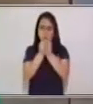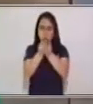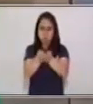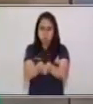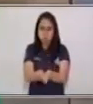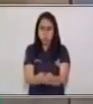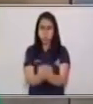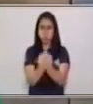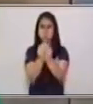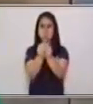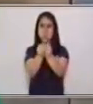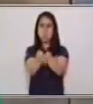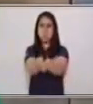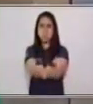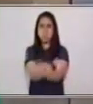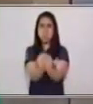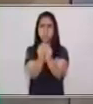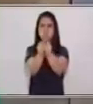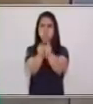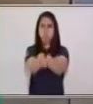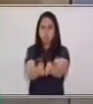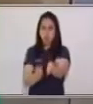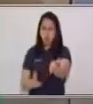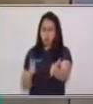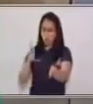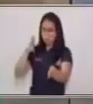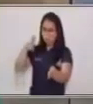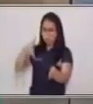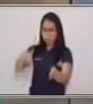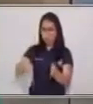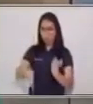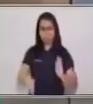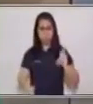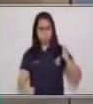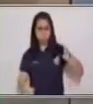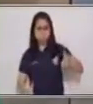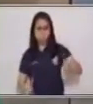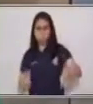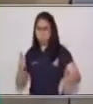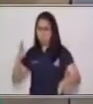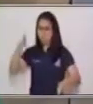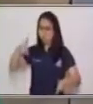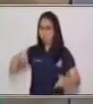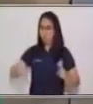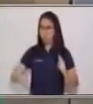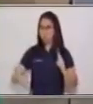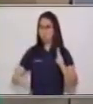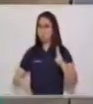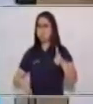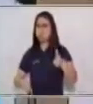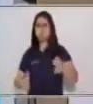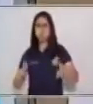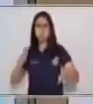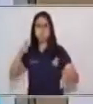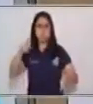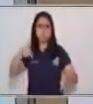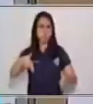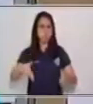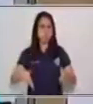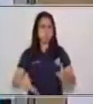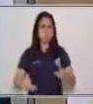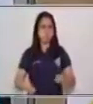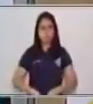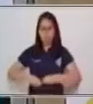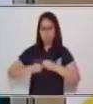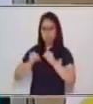remeros su barca acompañaban, dos ángeles marineros indecibles lo guiaban. Tendió las redes con